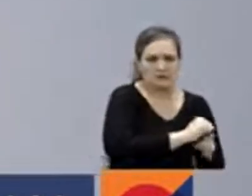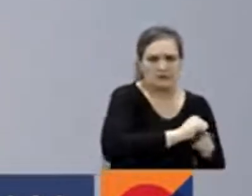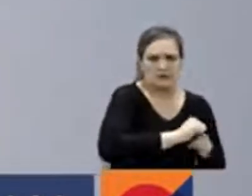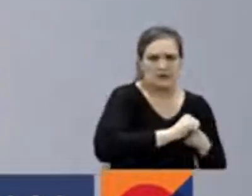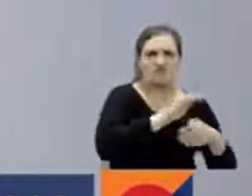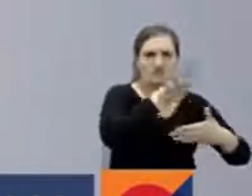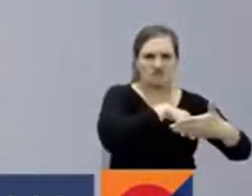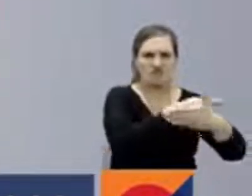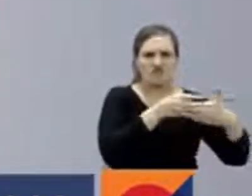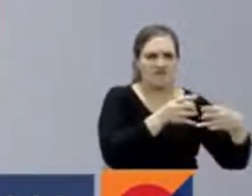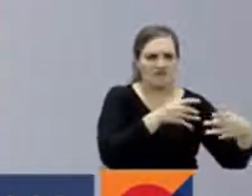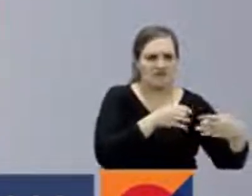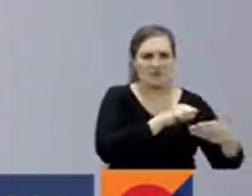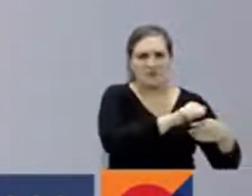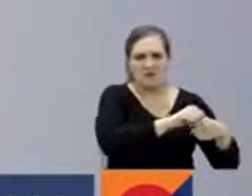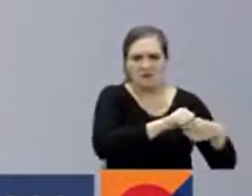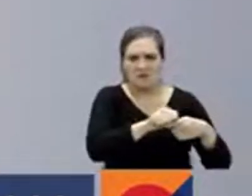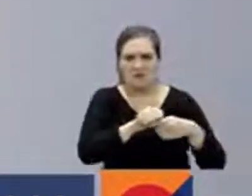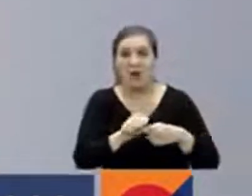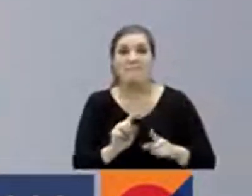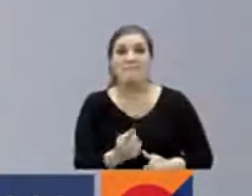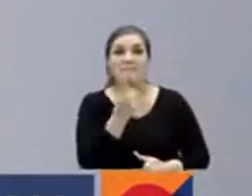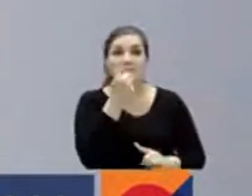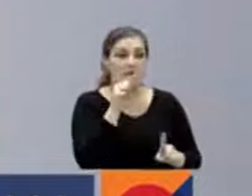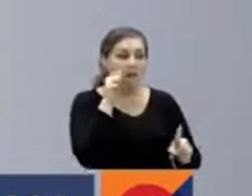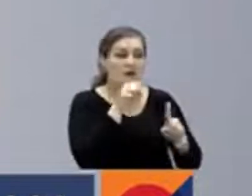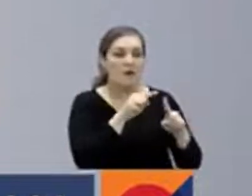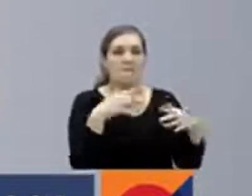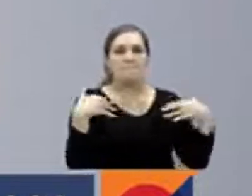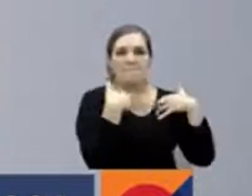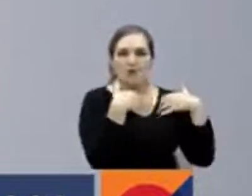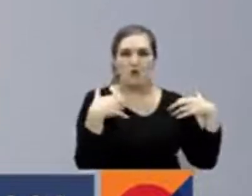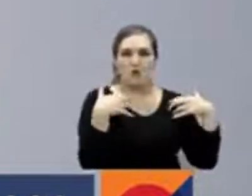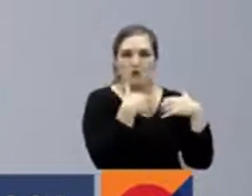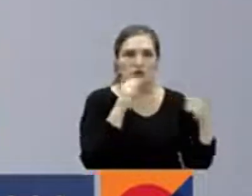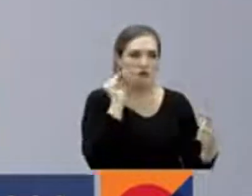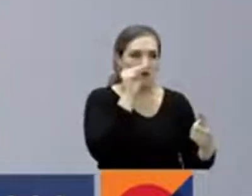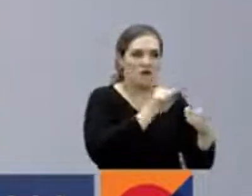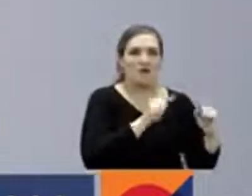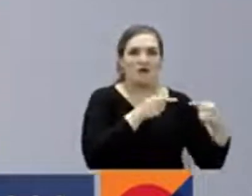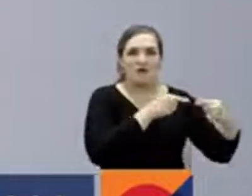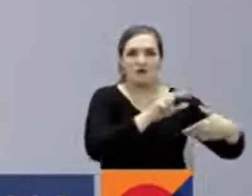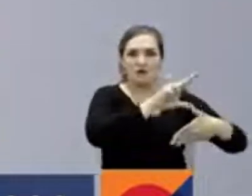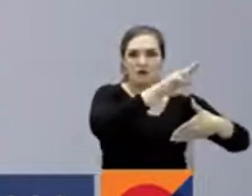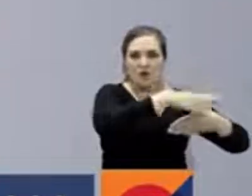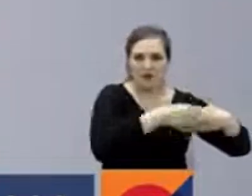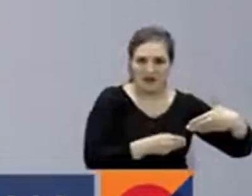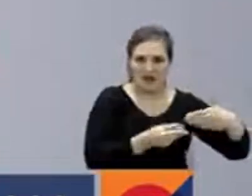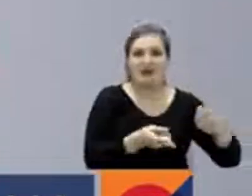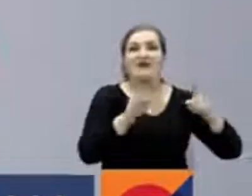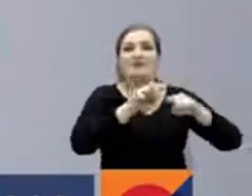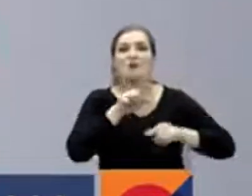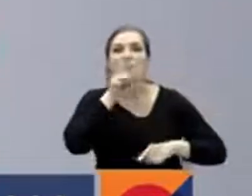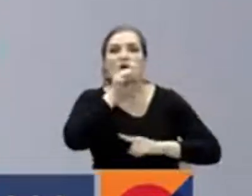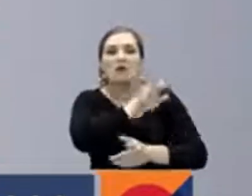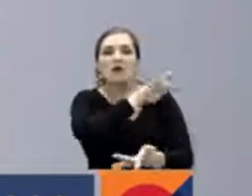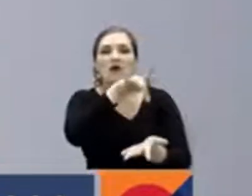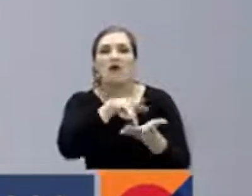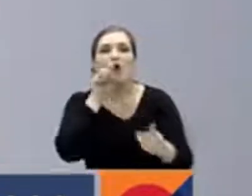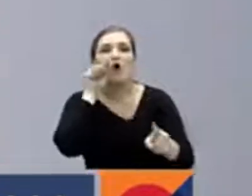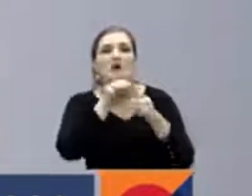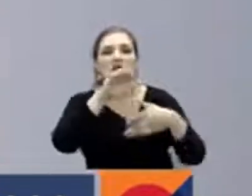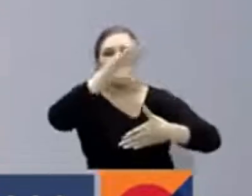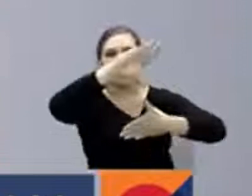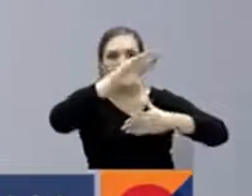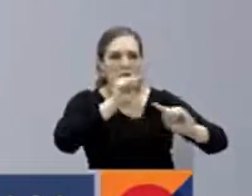evento orbital. Colombia jugará a los bolivarianos en Valledupar, luego estará en la Copa Intercontinental en Bucaramanga. Después viajará a